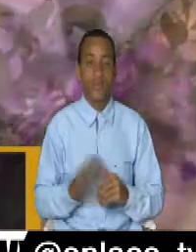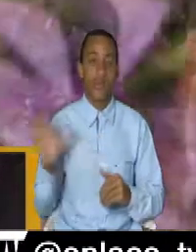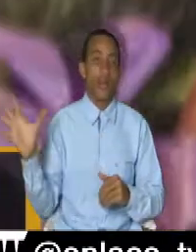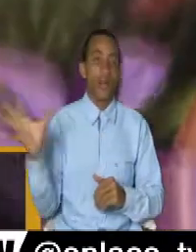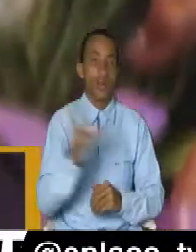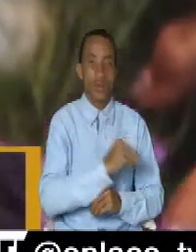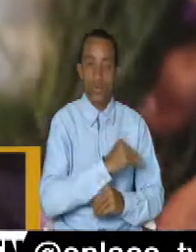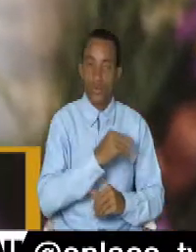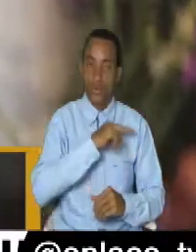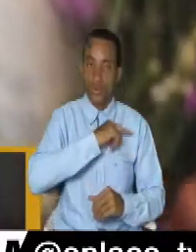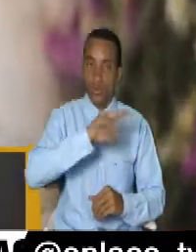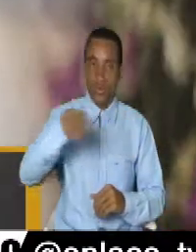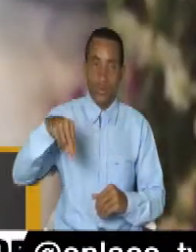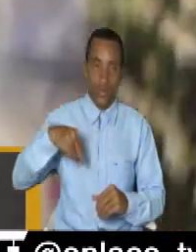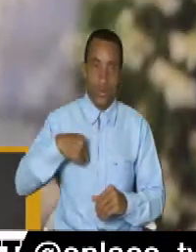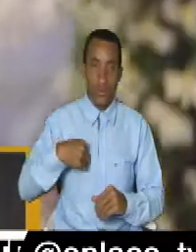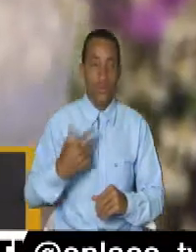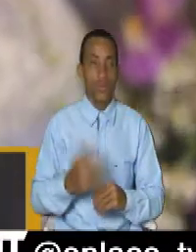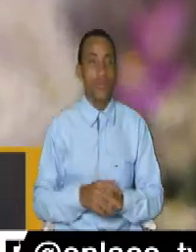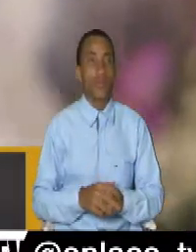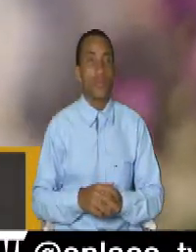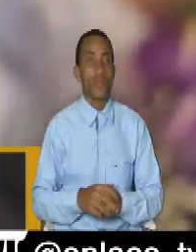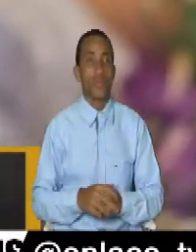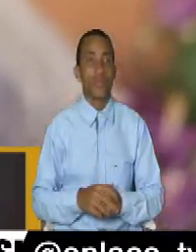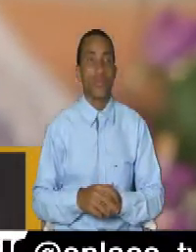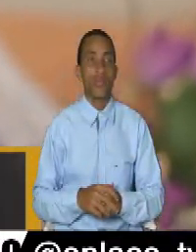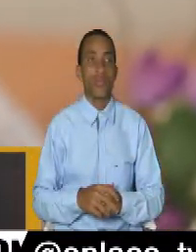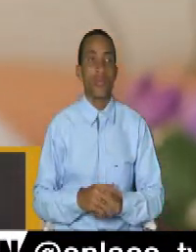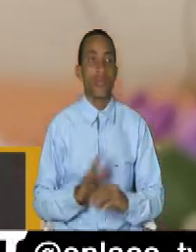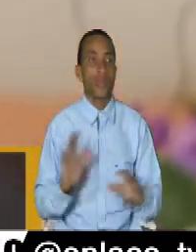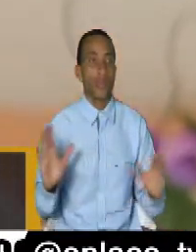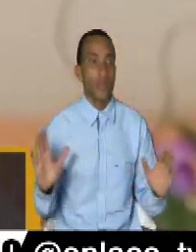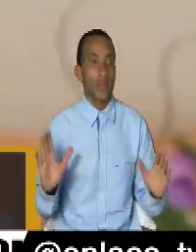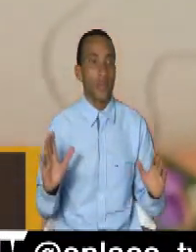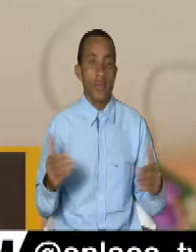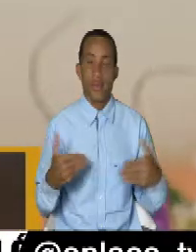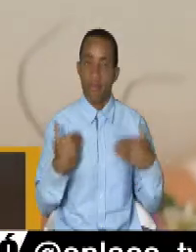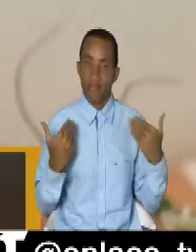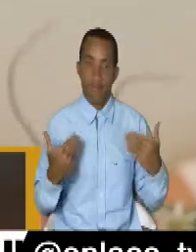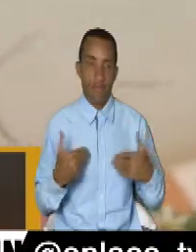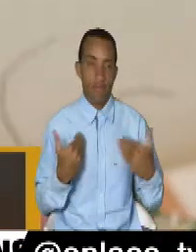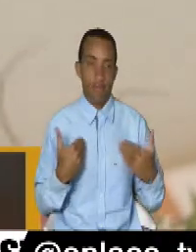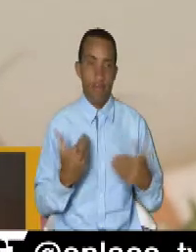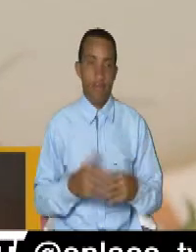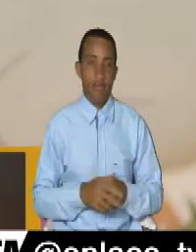nosotros, ha sido un momento de